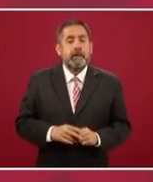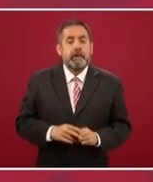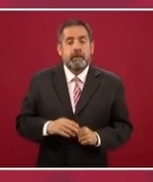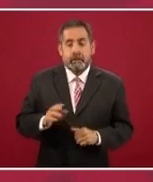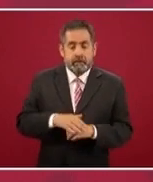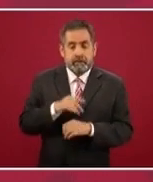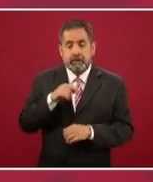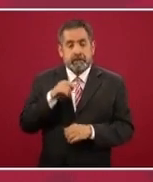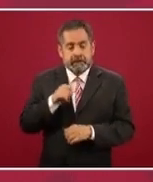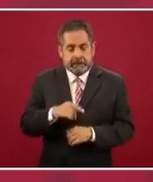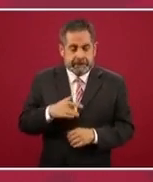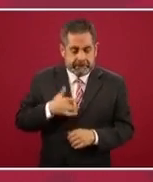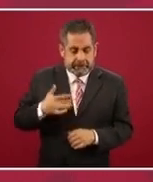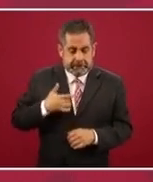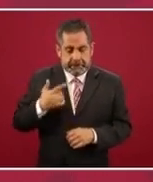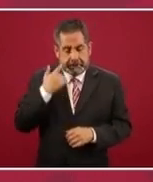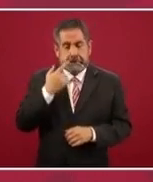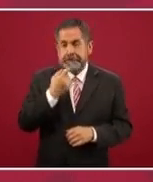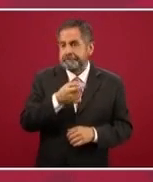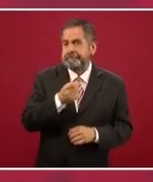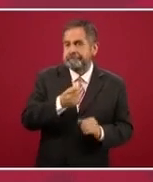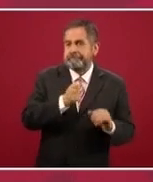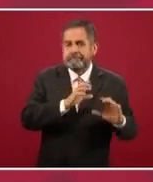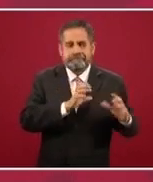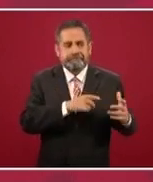está sintiendo el rigor